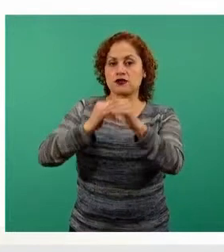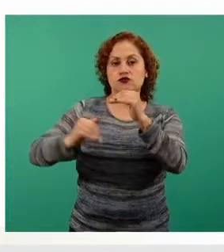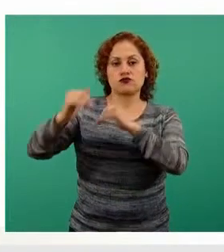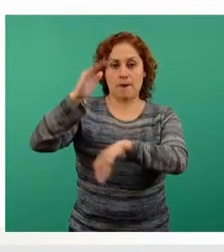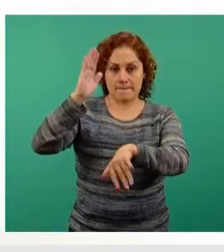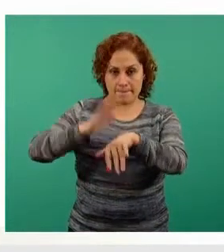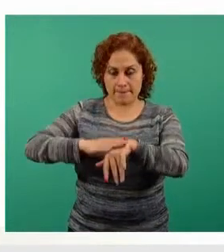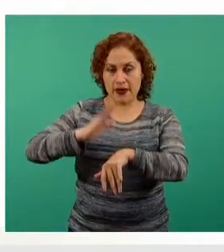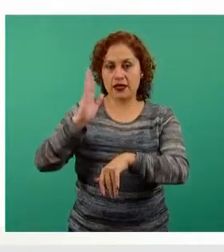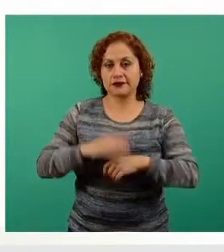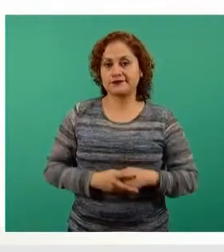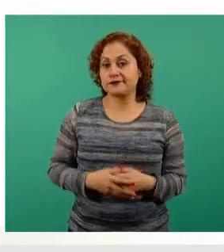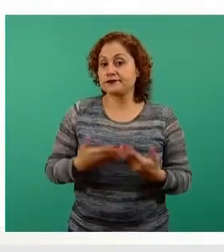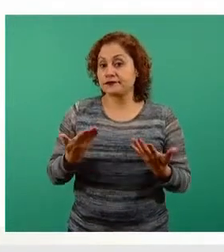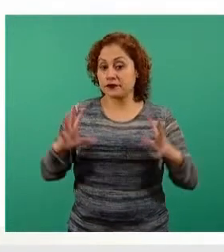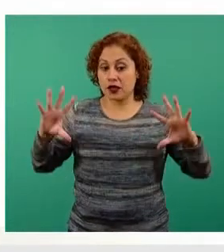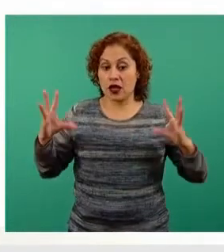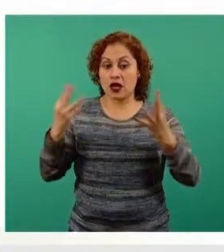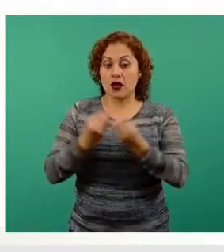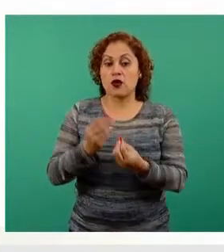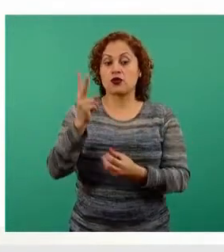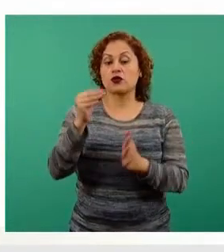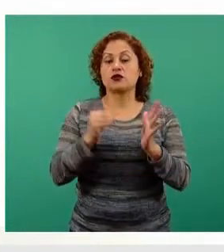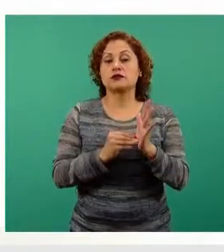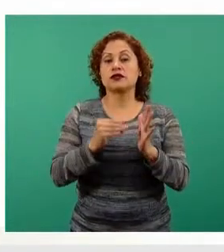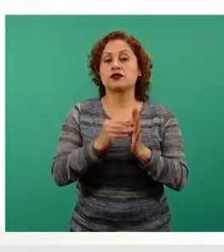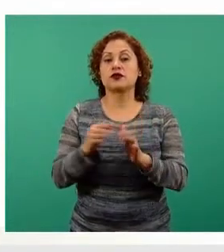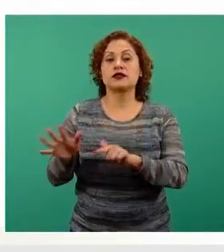hoy, pues ya tenemos